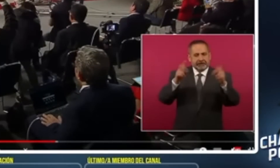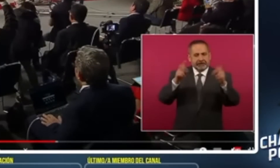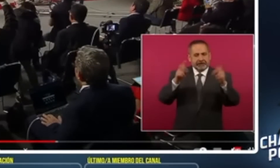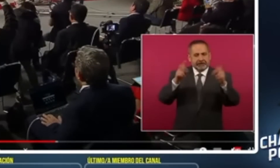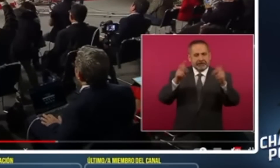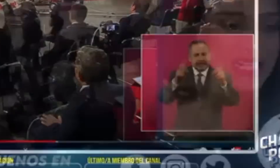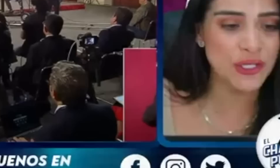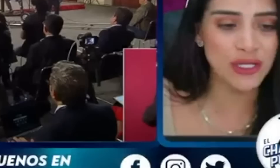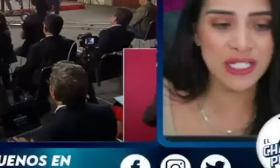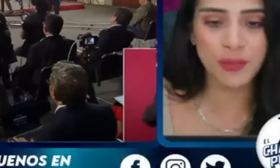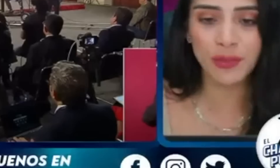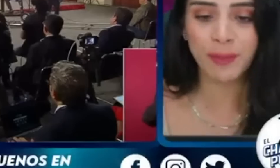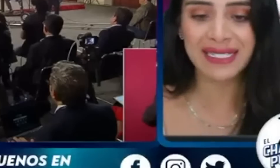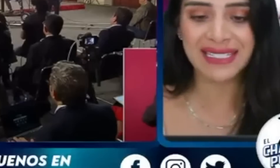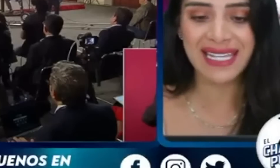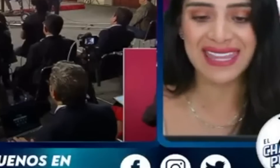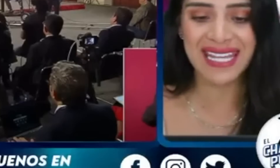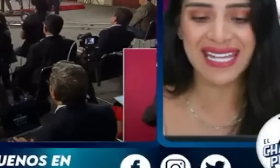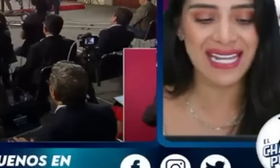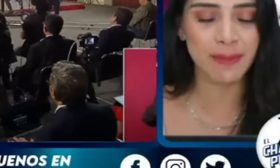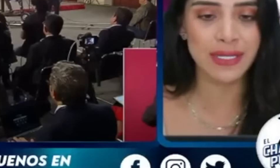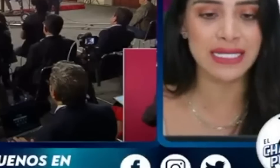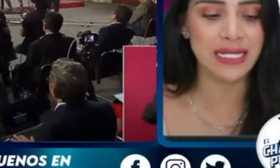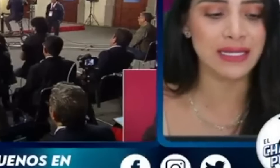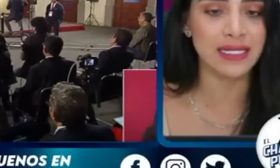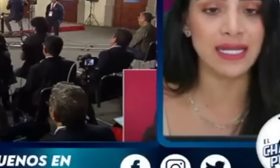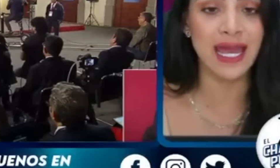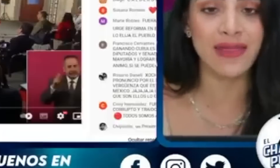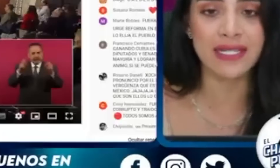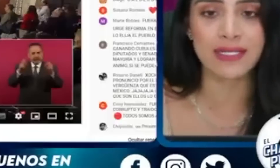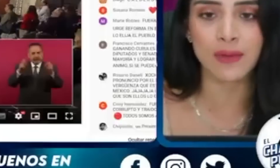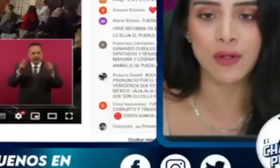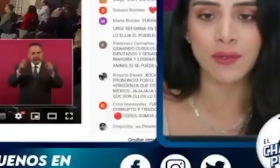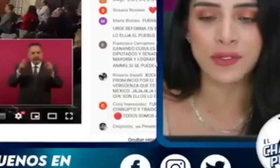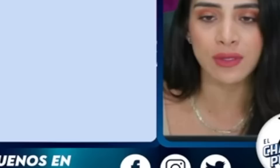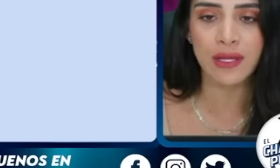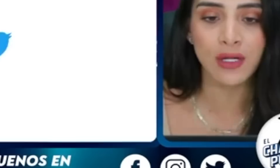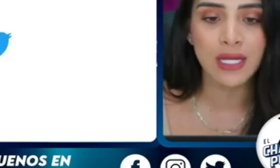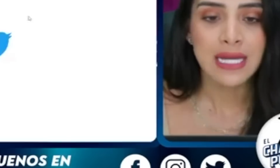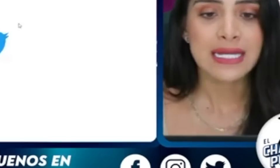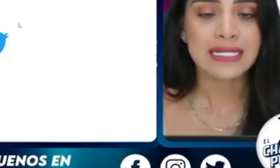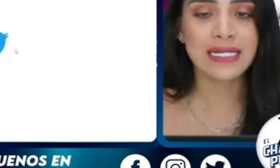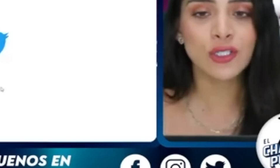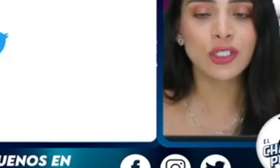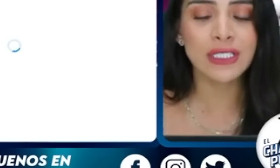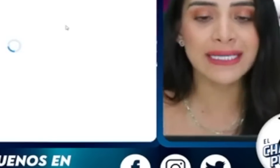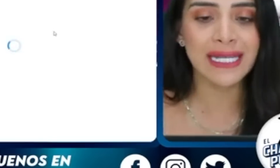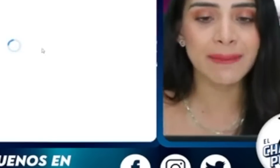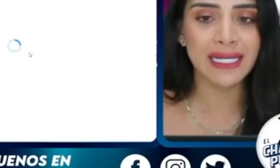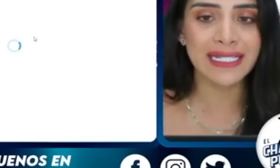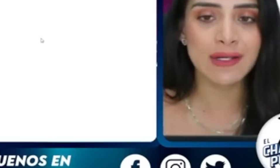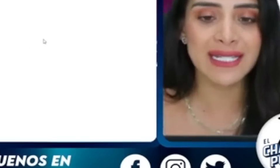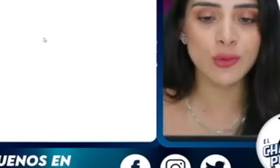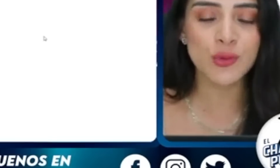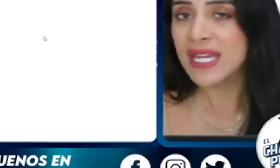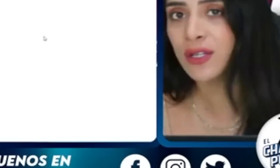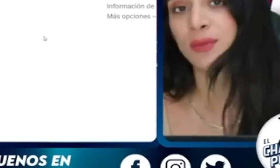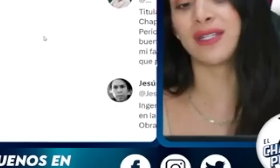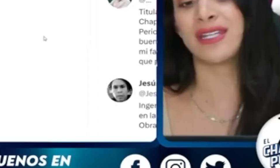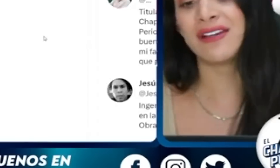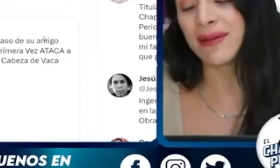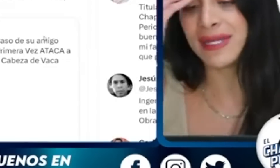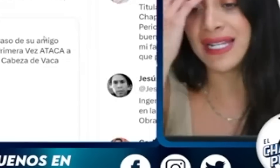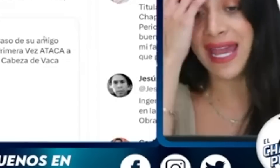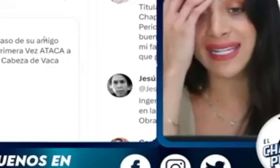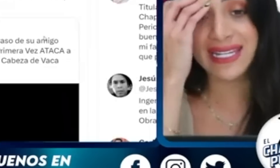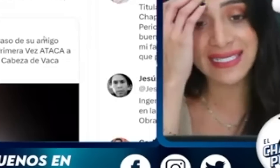más de las declaraciones por parte del presidente Andrés Manuel López Obrador. Siguiendo con el tema, y aquí lo estamos viendo, mi